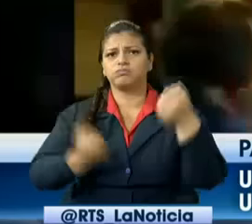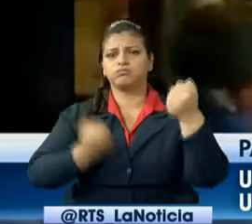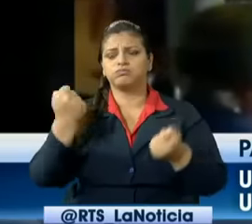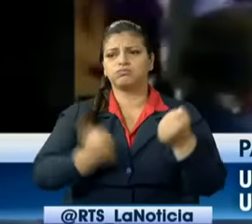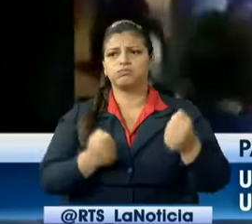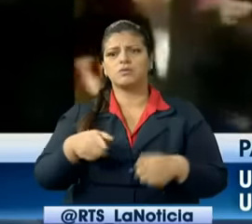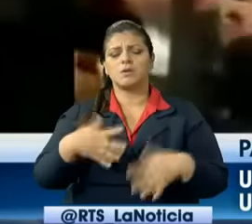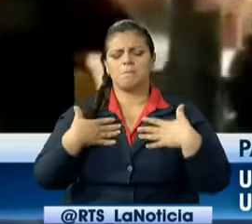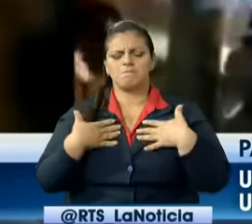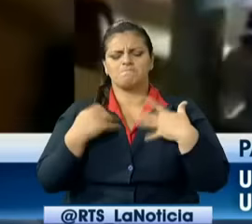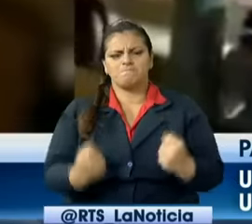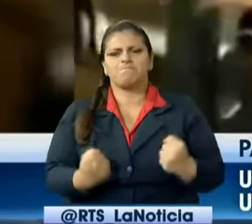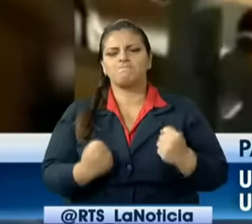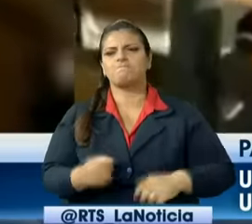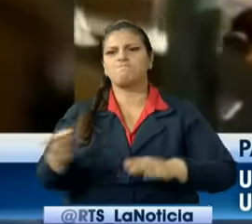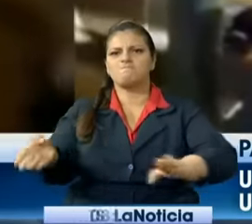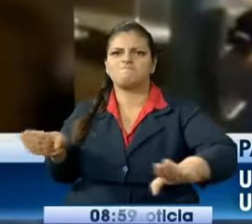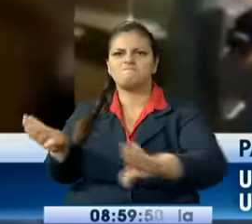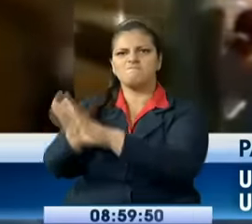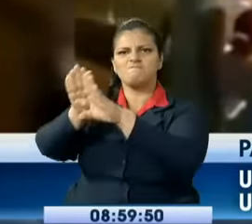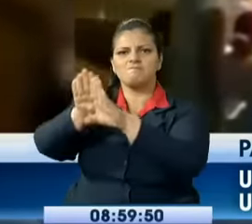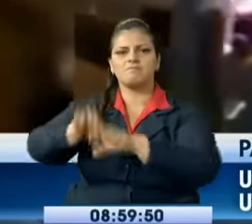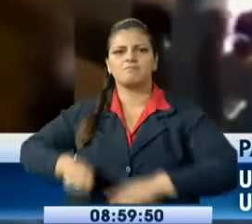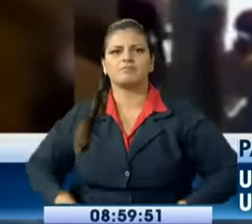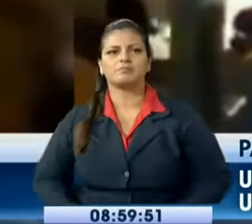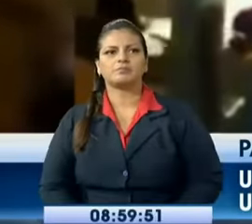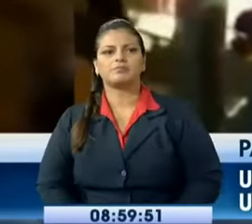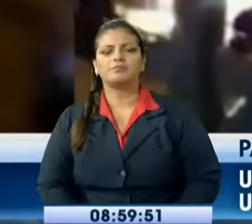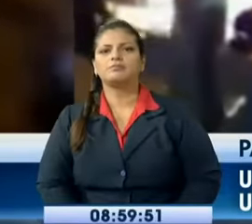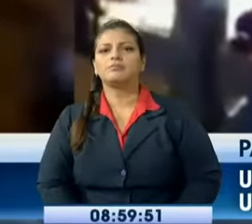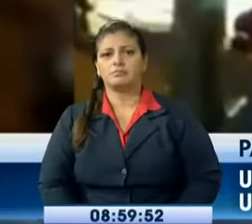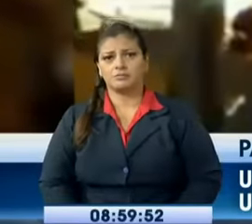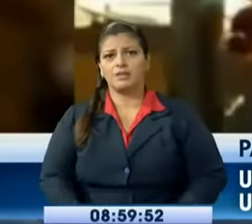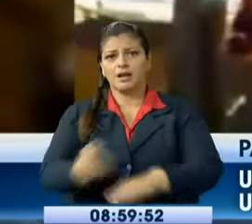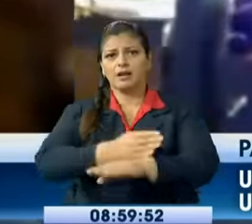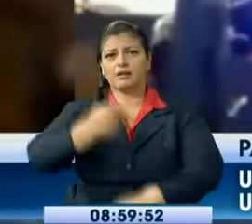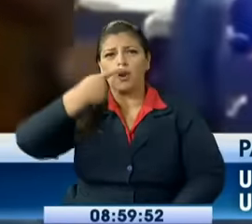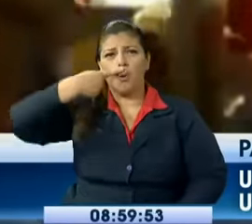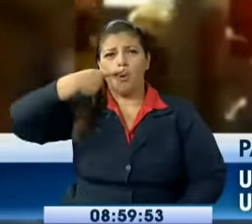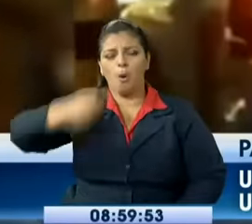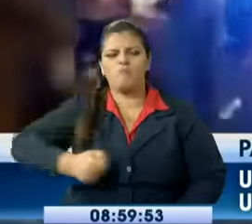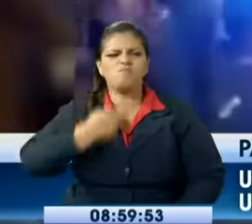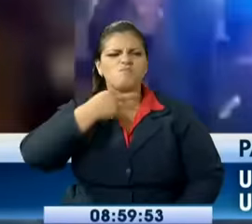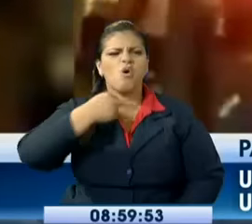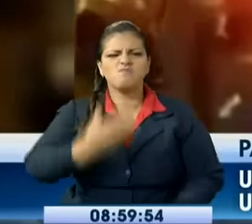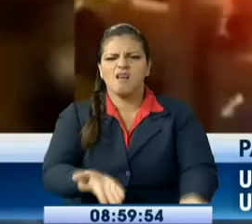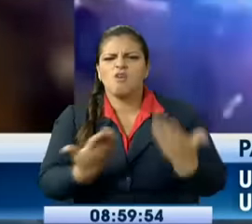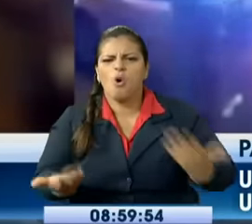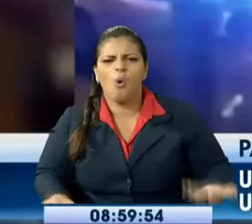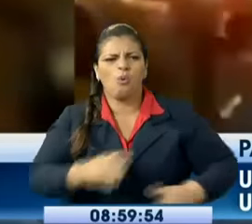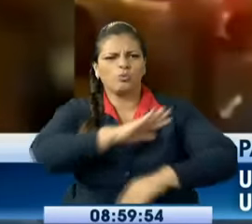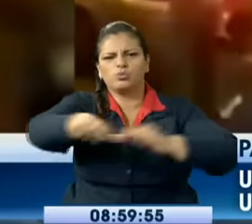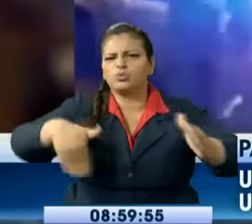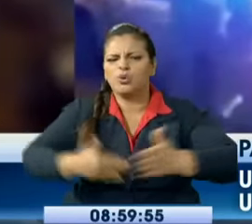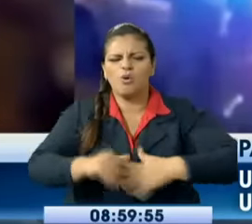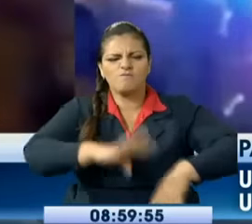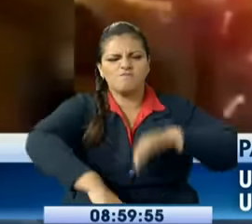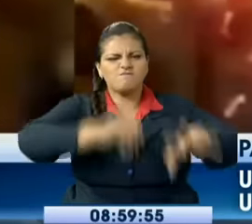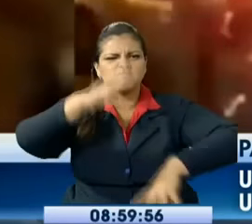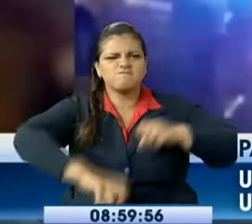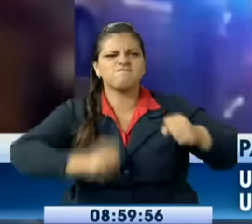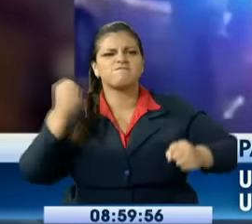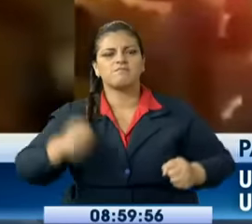chofer. Solo decían, denle su pertenencia nomás, apuntando a cada uno. Y cuando el chofer no le quiso abrir la puerta, comenzaron a apuntar a todos los pasajeros y ahí comenzó